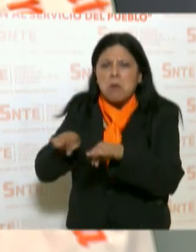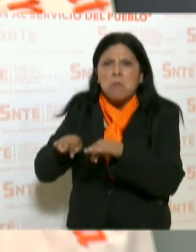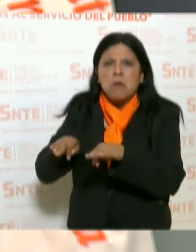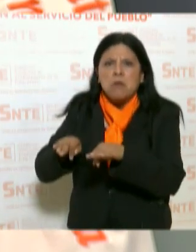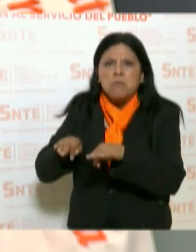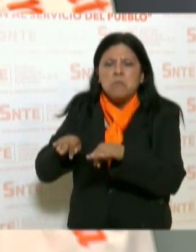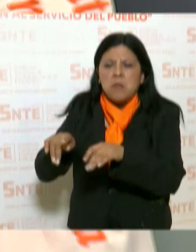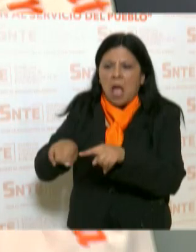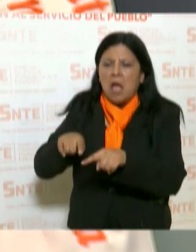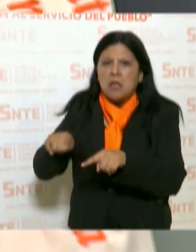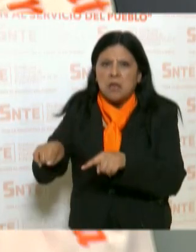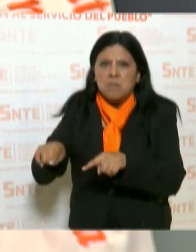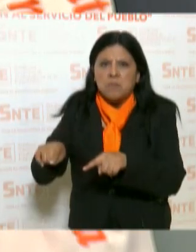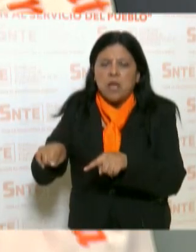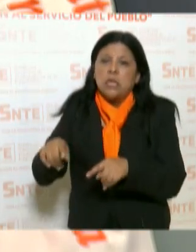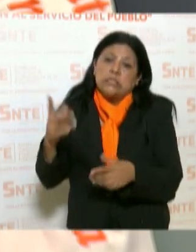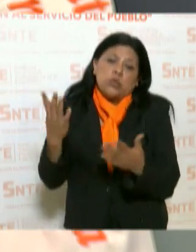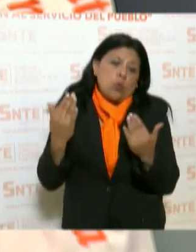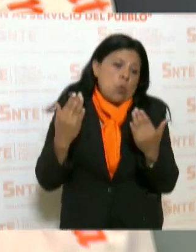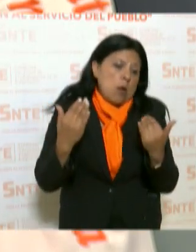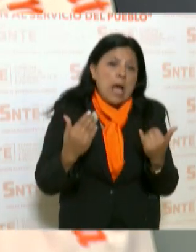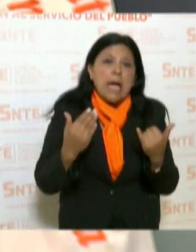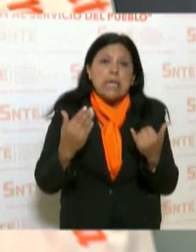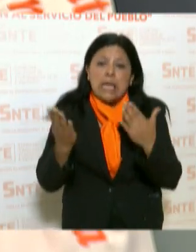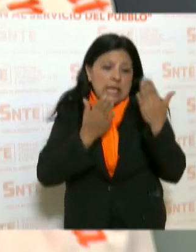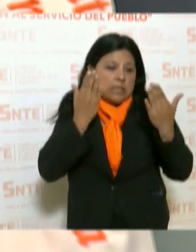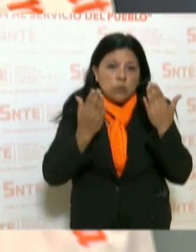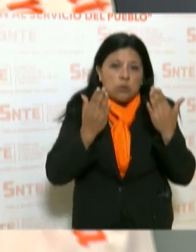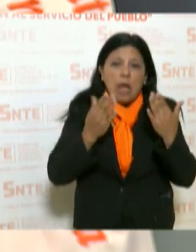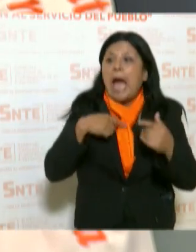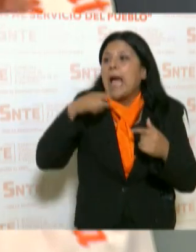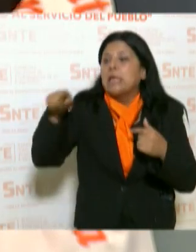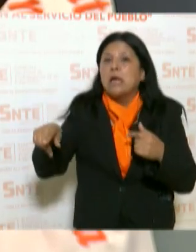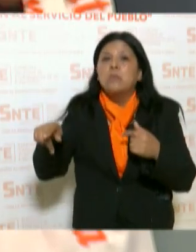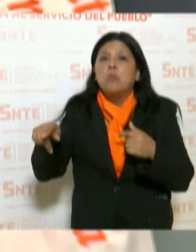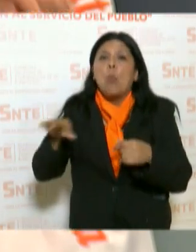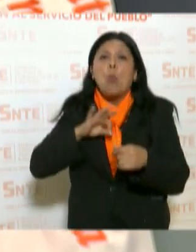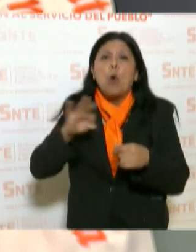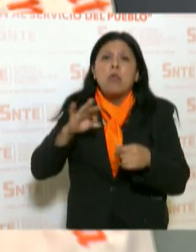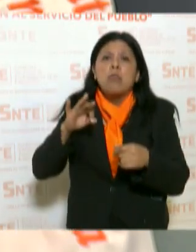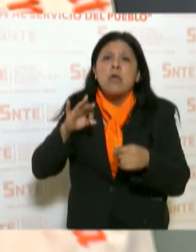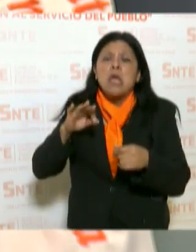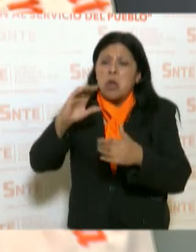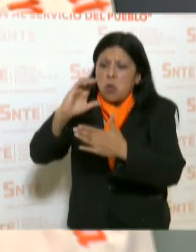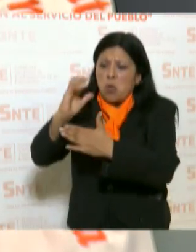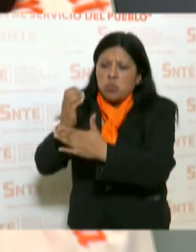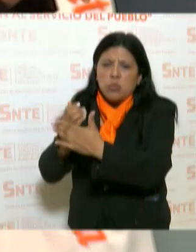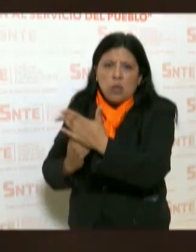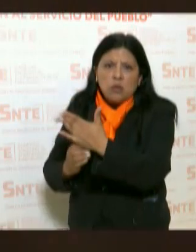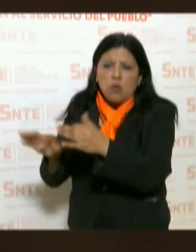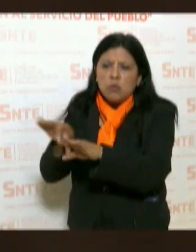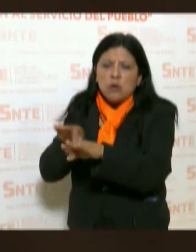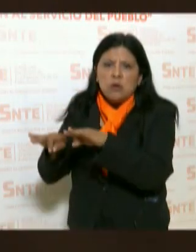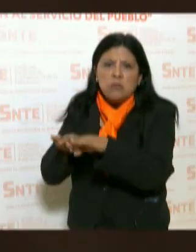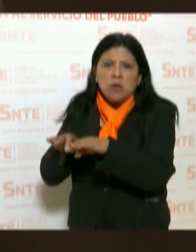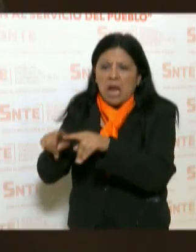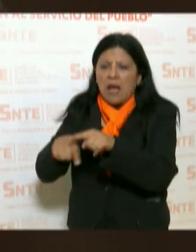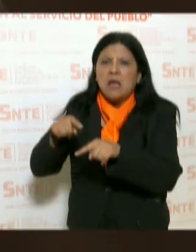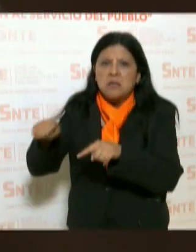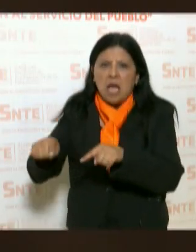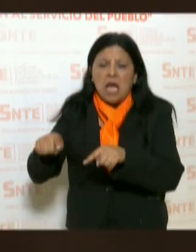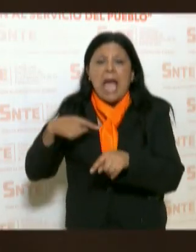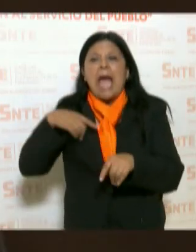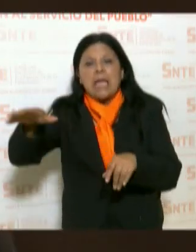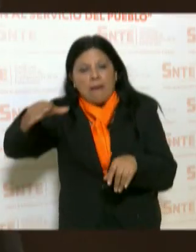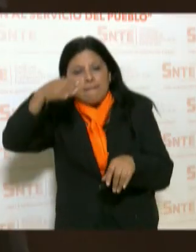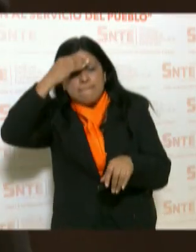trabajo se le contrata como aprendiz y se forma, se capacita en